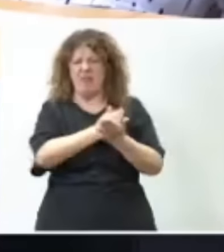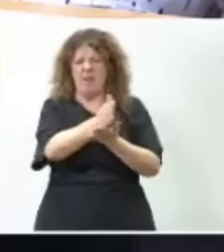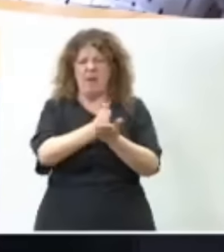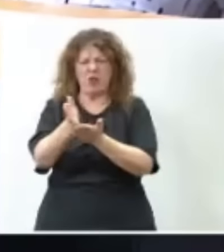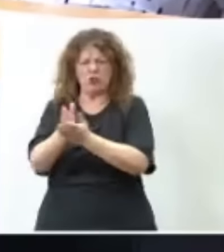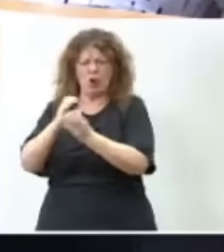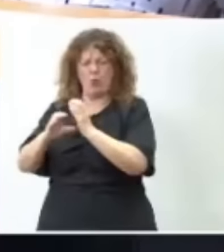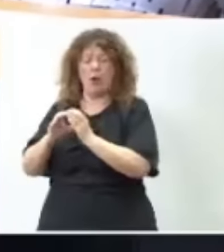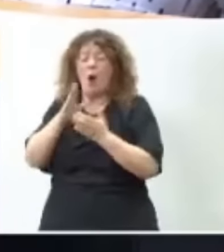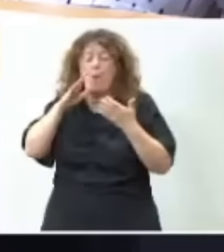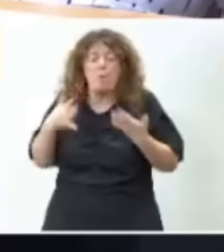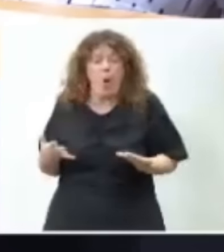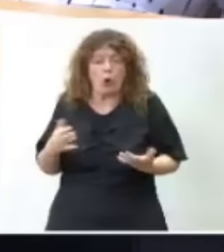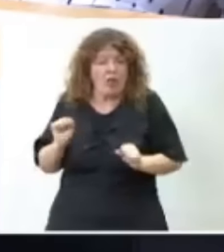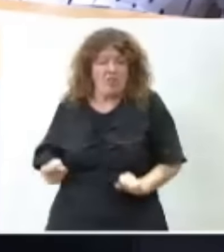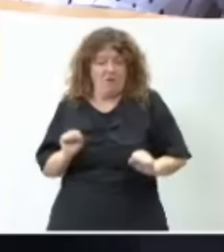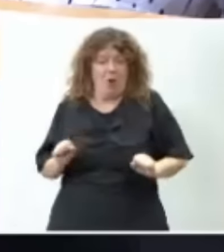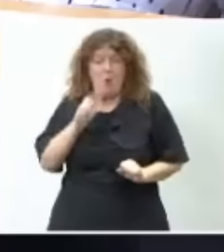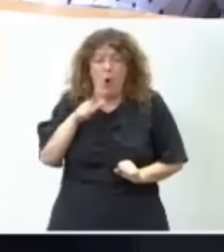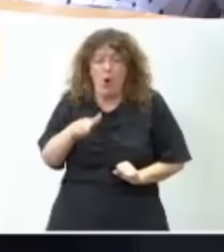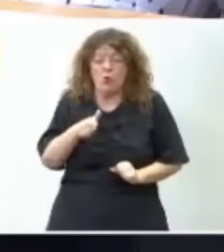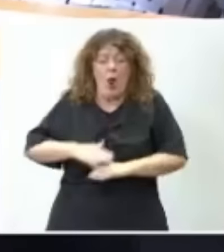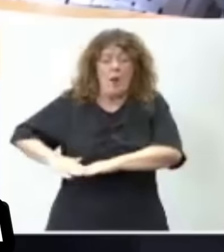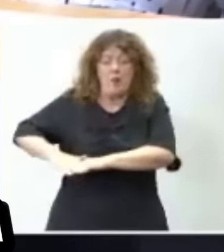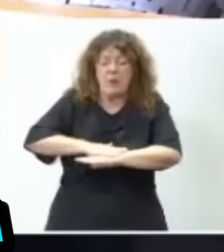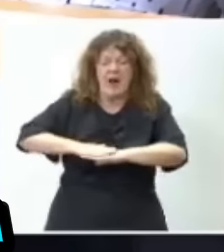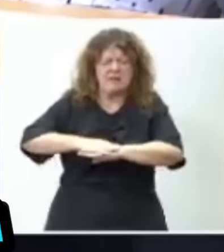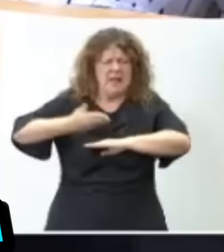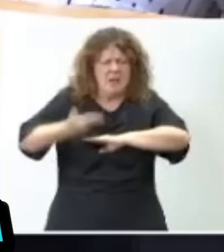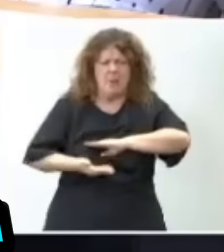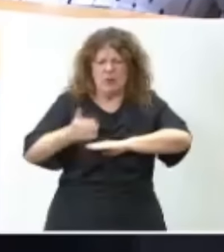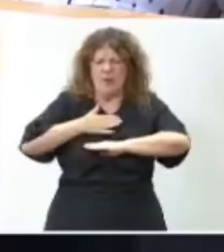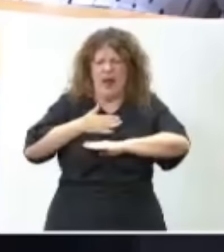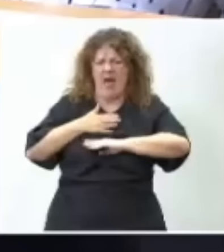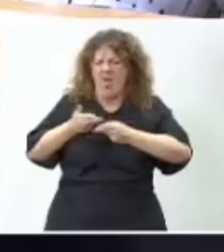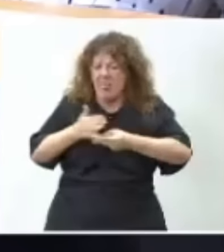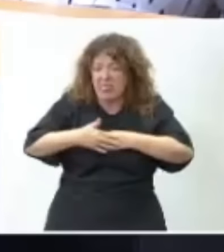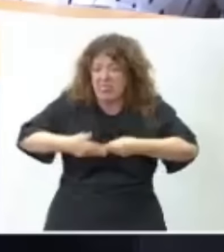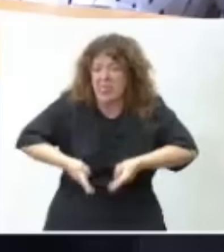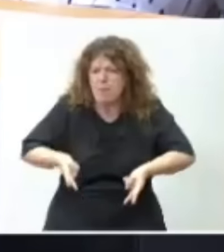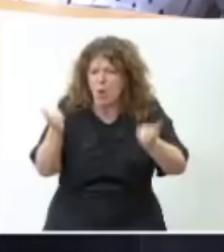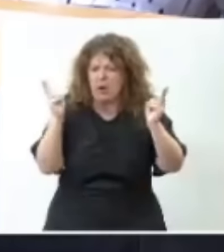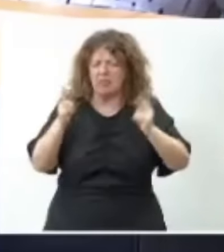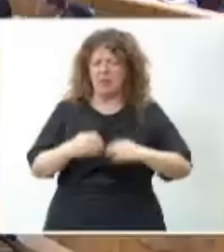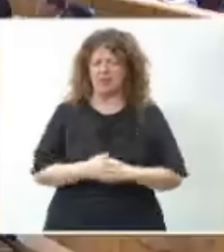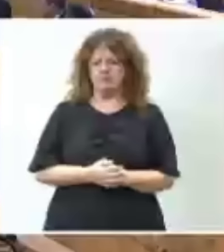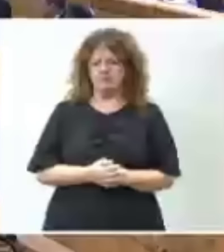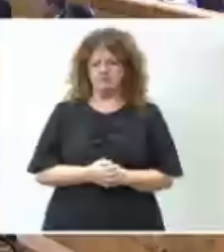comunicación, entre otras cosas porque son una base nuclear también para nuestra democracia.